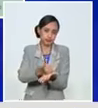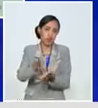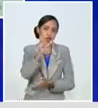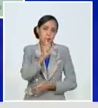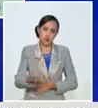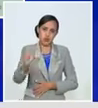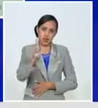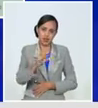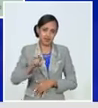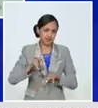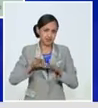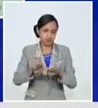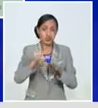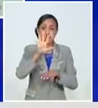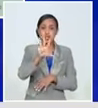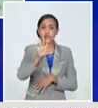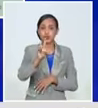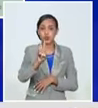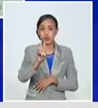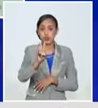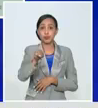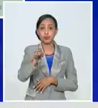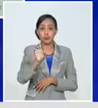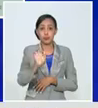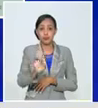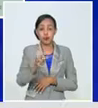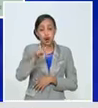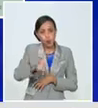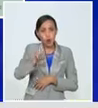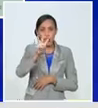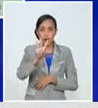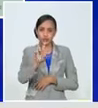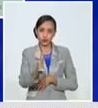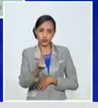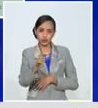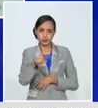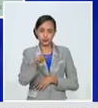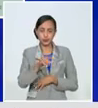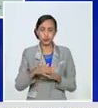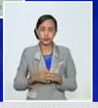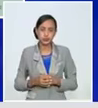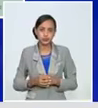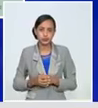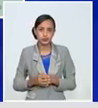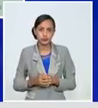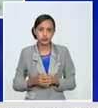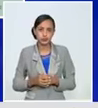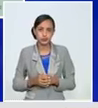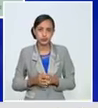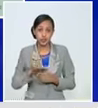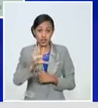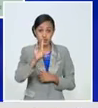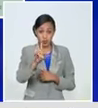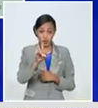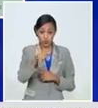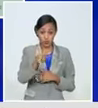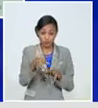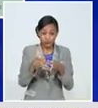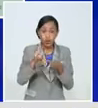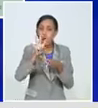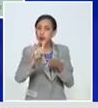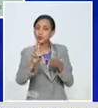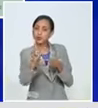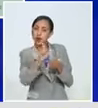Ayer de los 51, 41 se corresponden con el municipio de Camagüey. Santa Cruz del Sur